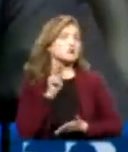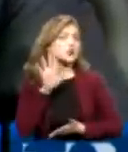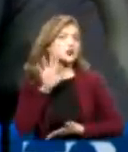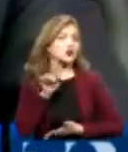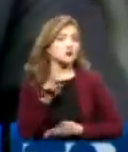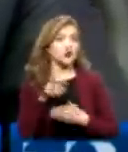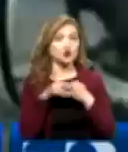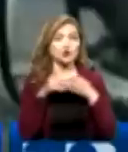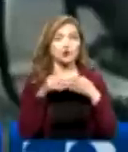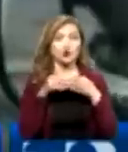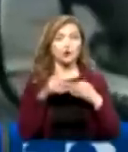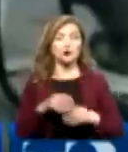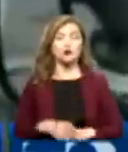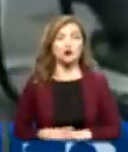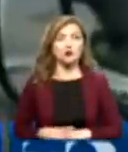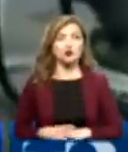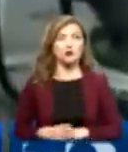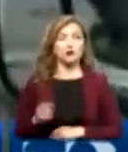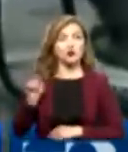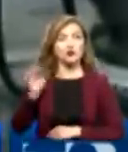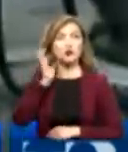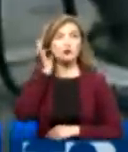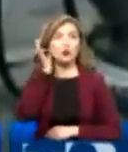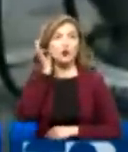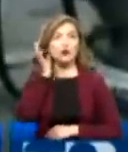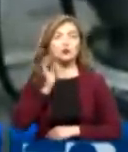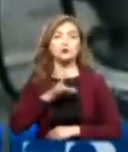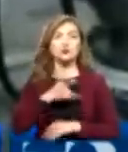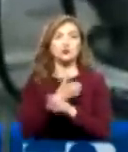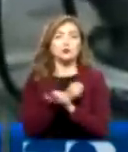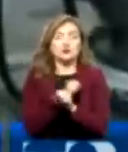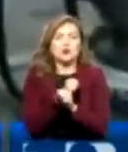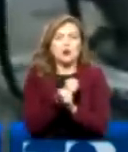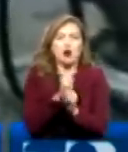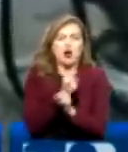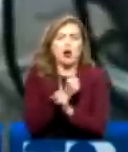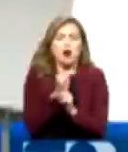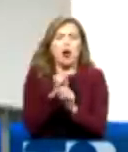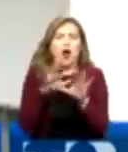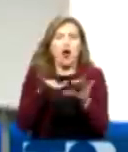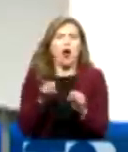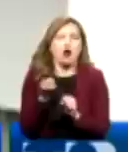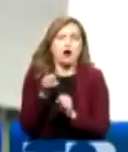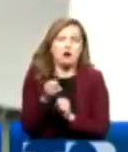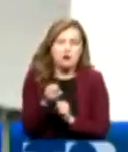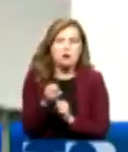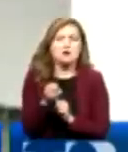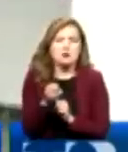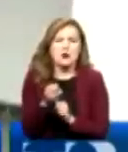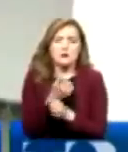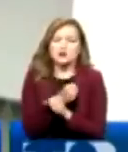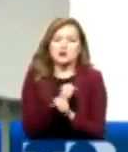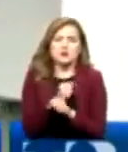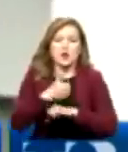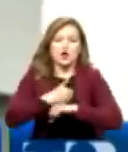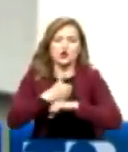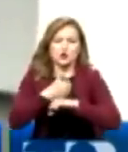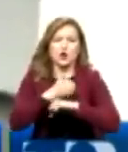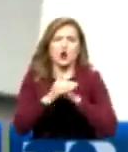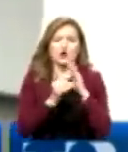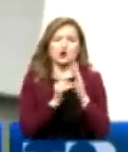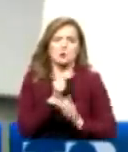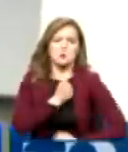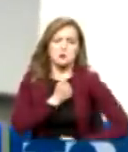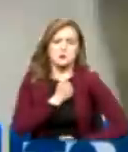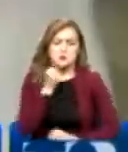la víctima, doña Helen. Verónica se considera una sobreviviente de agresión sexual y que las autoridades vulneraron sus derechos en varias